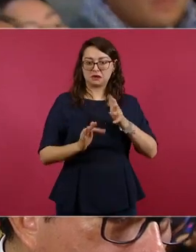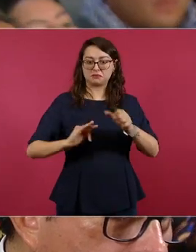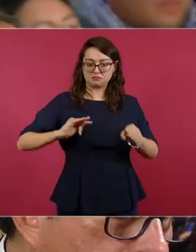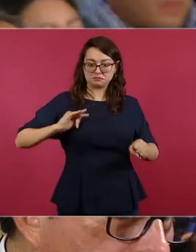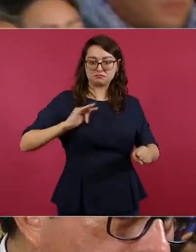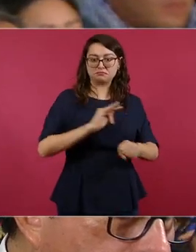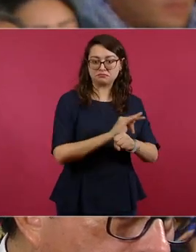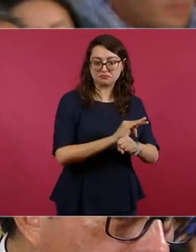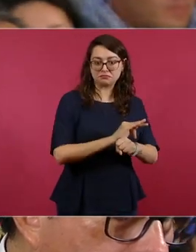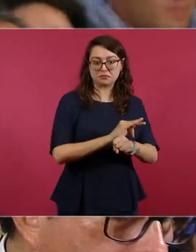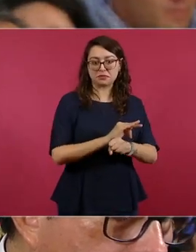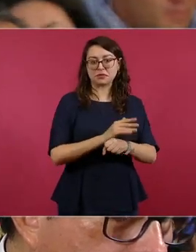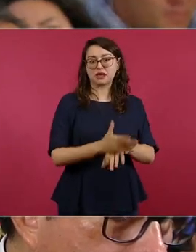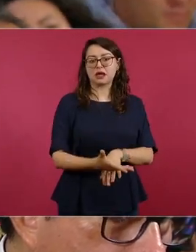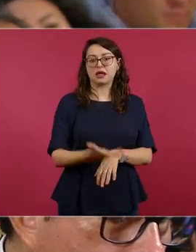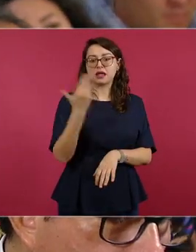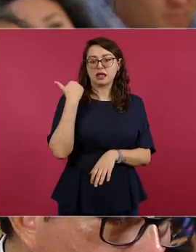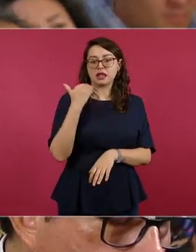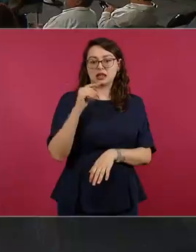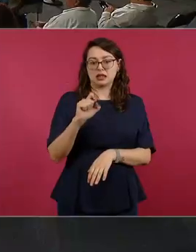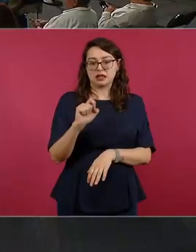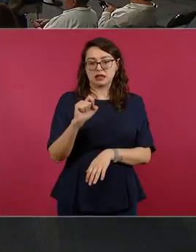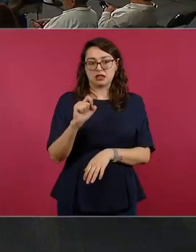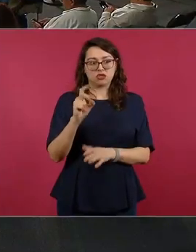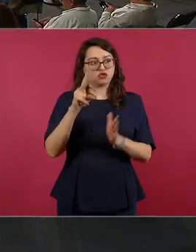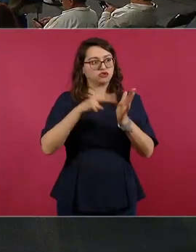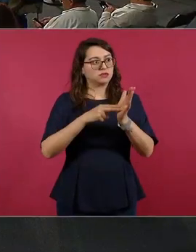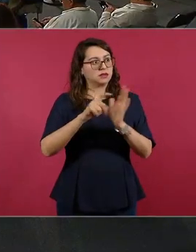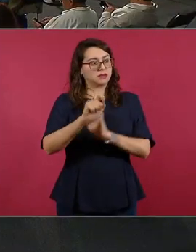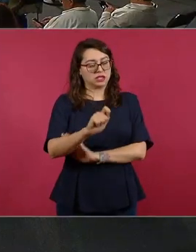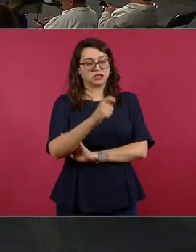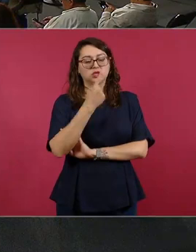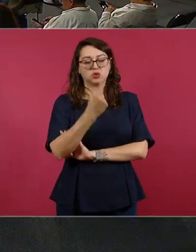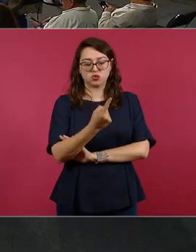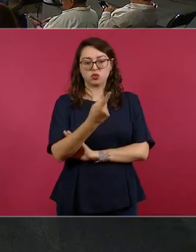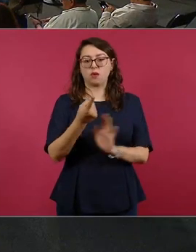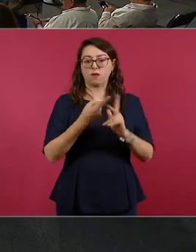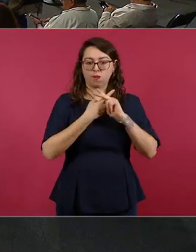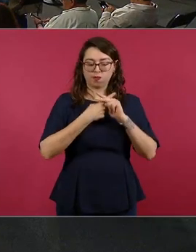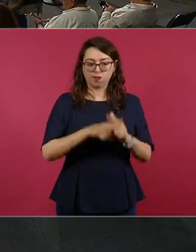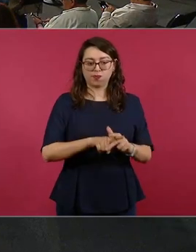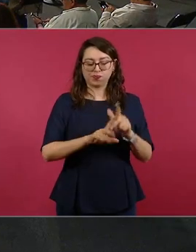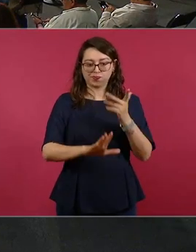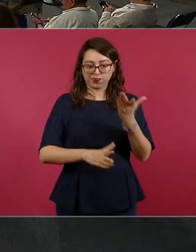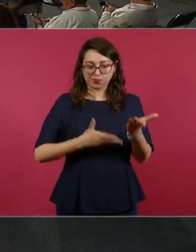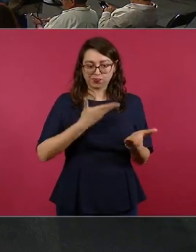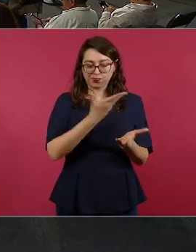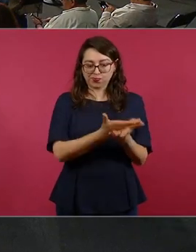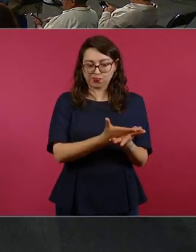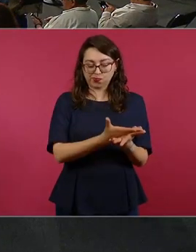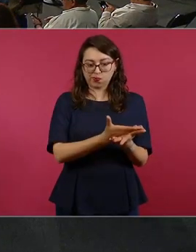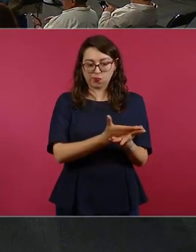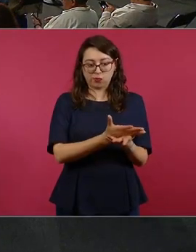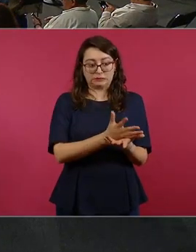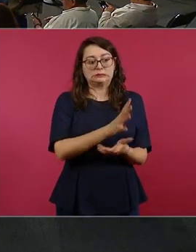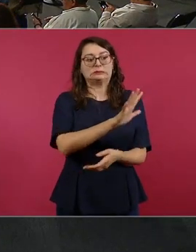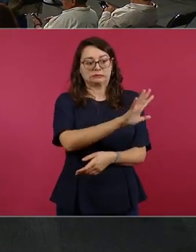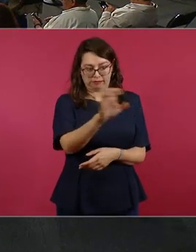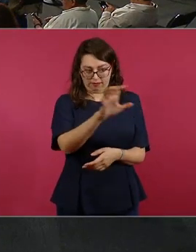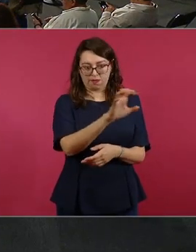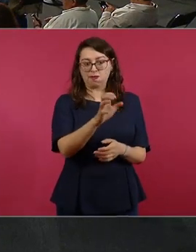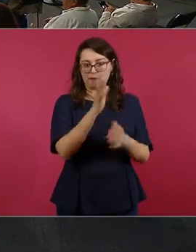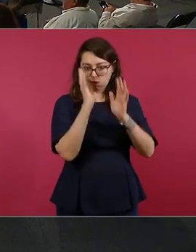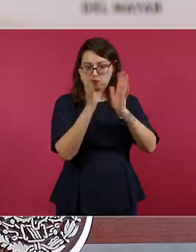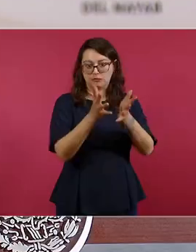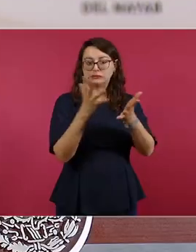presentaron el 21, cuando llegó usted ya en el 2021 y nada más fueron 500. Entonces,